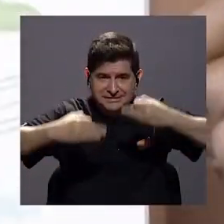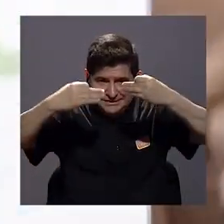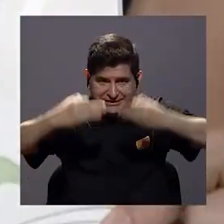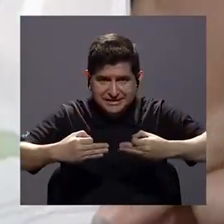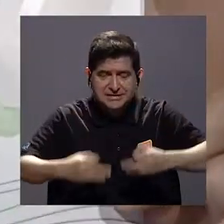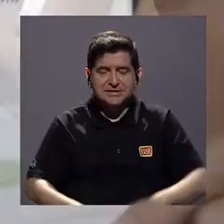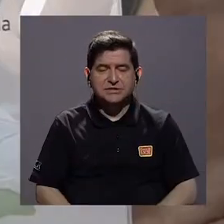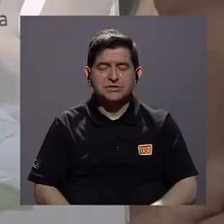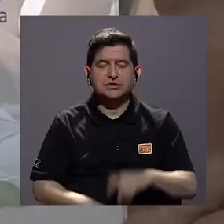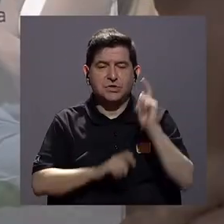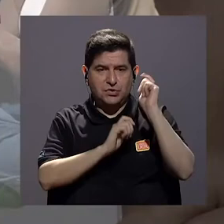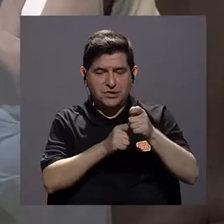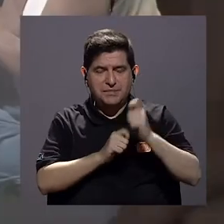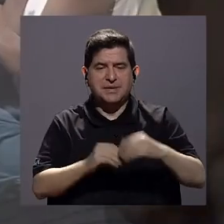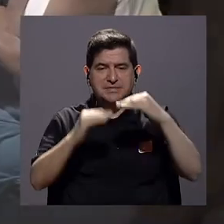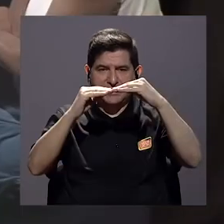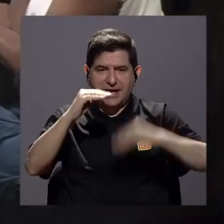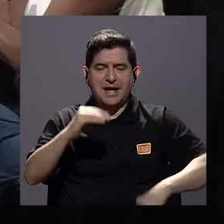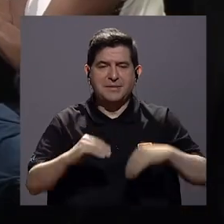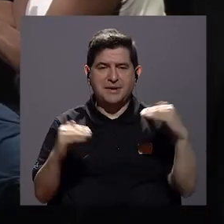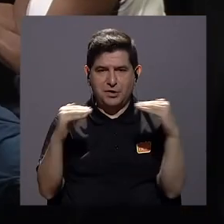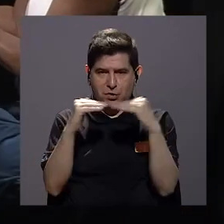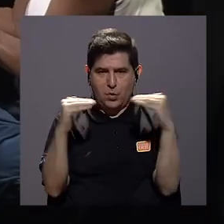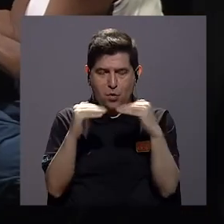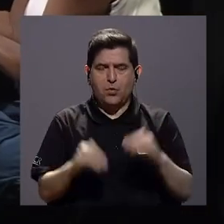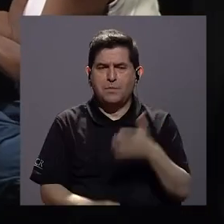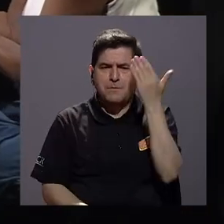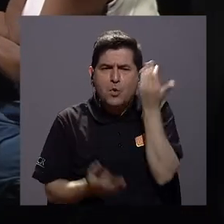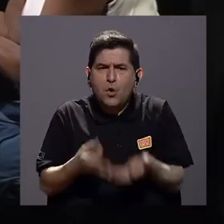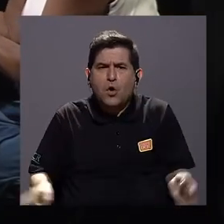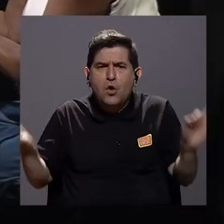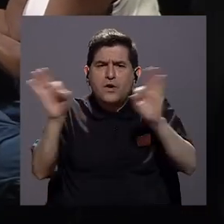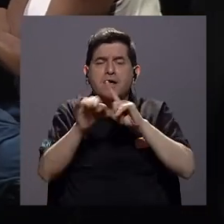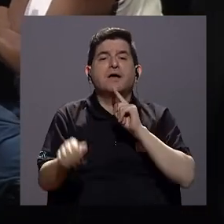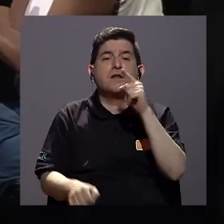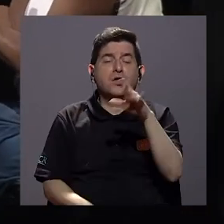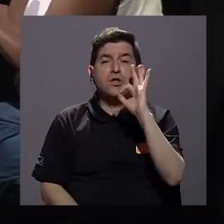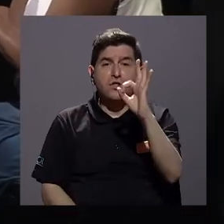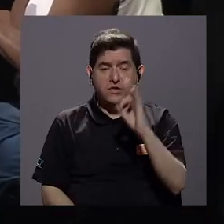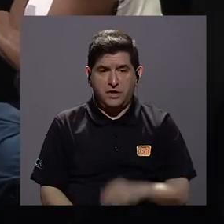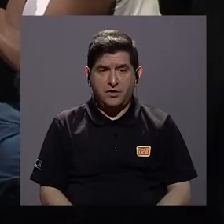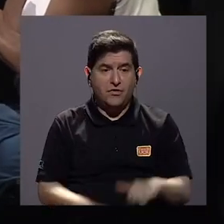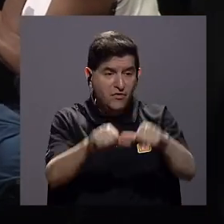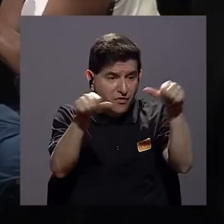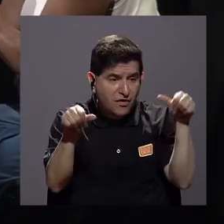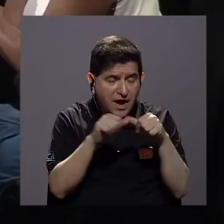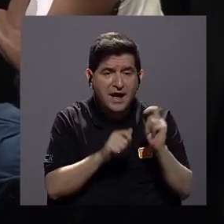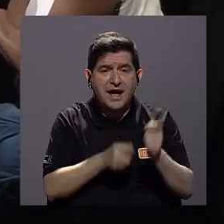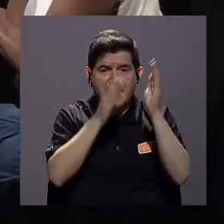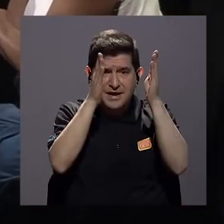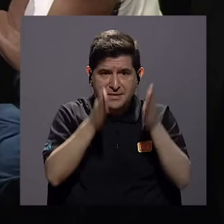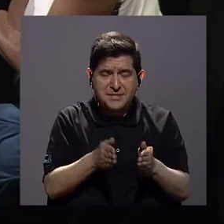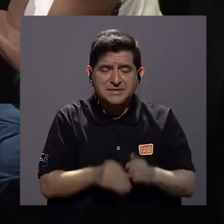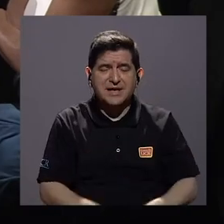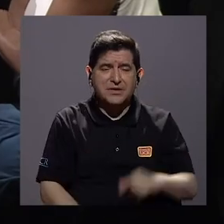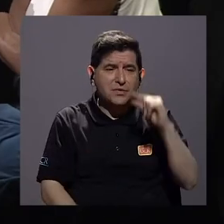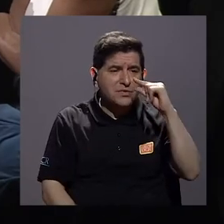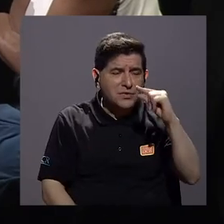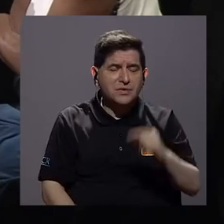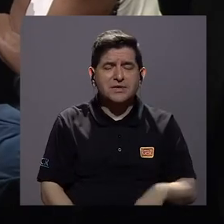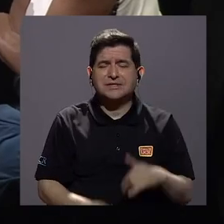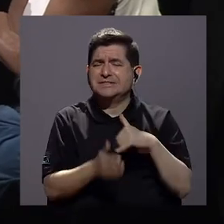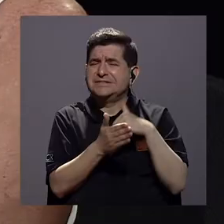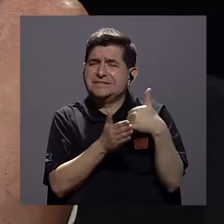de pesca de pequeña escala. Es decir, esto es, ¿por qué es prioritario? Usted lo dice bien, porque es ese sector de pesca artesanal de pequeña escala el